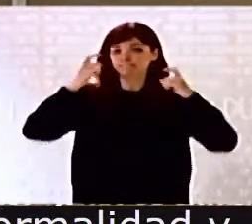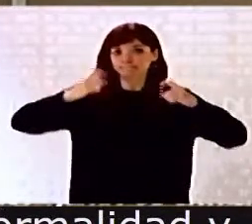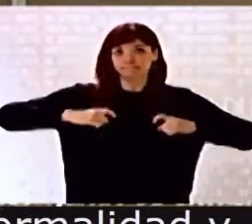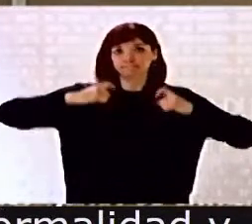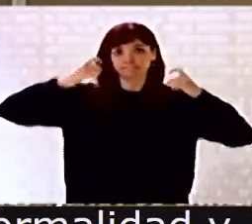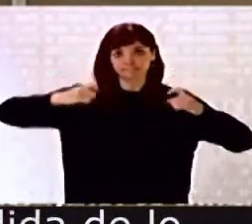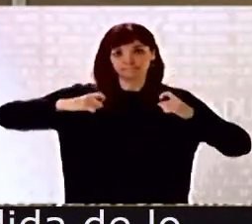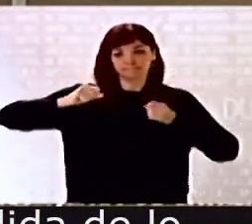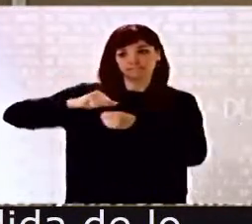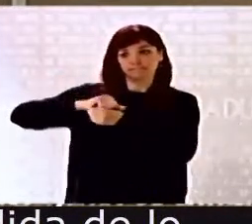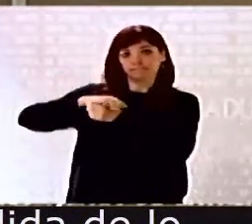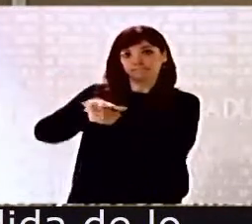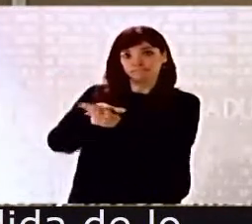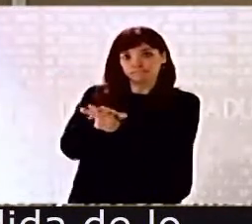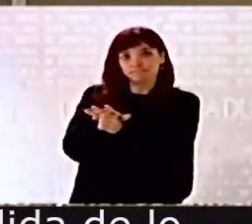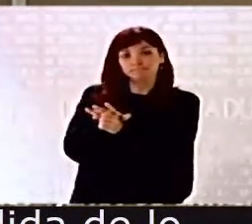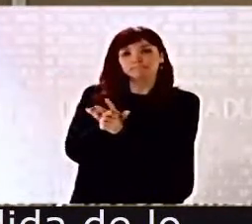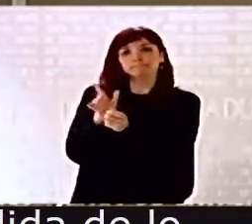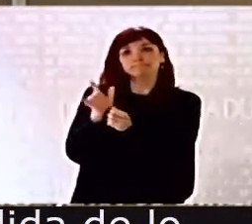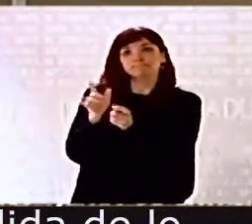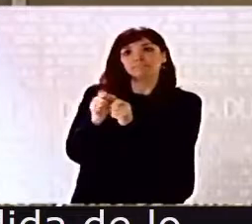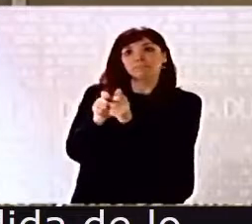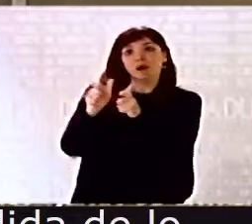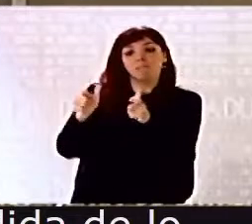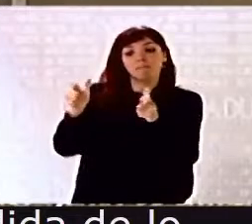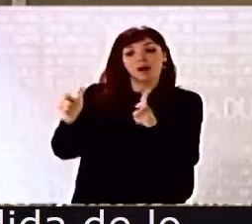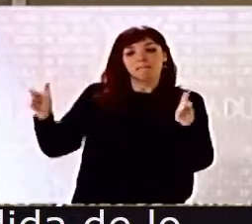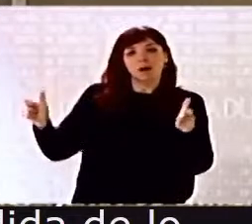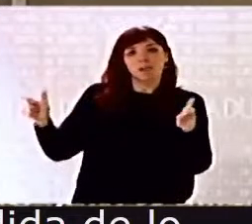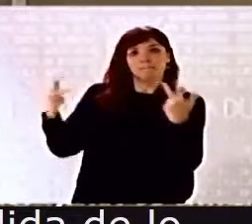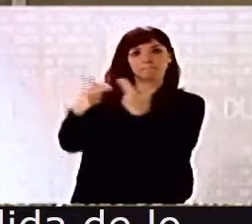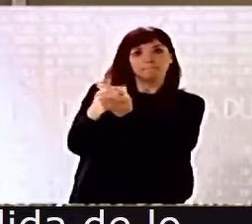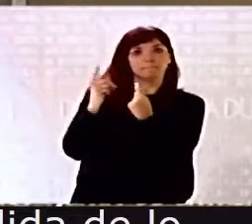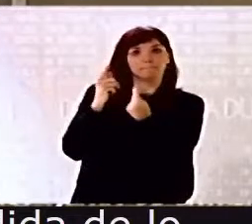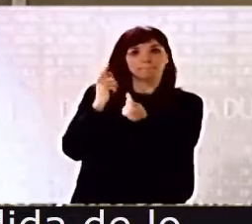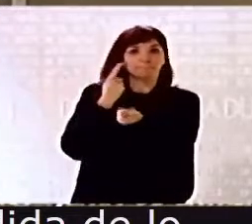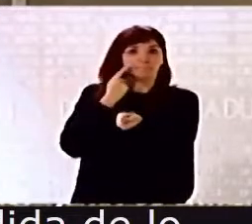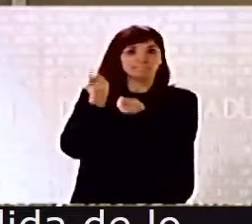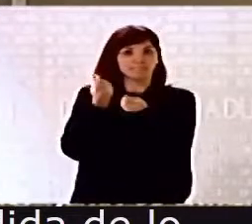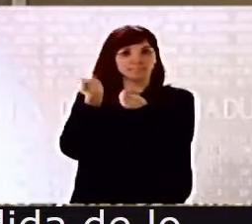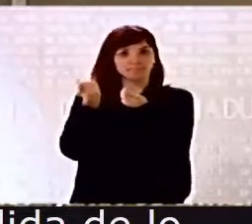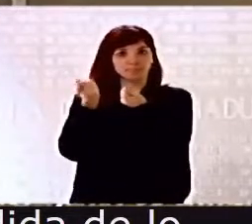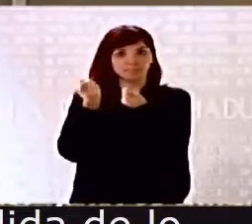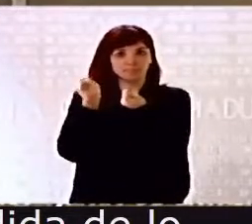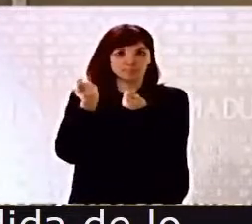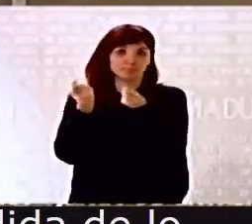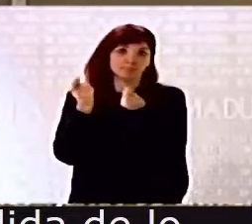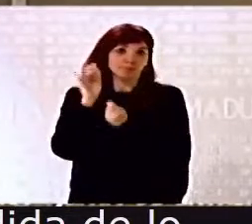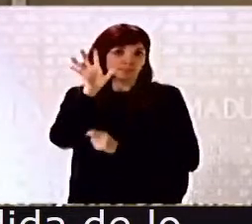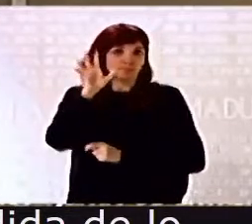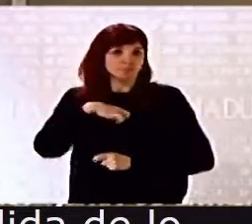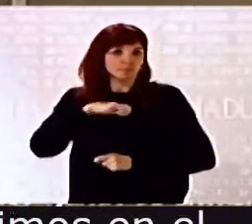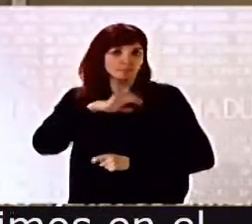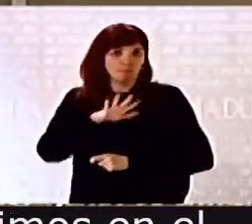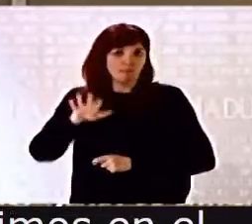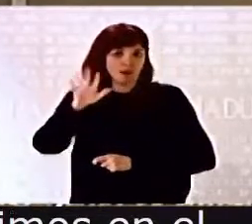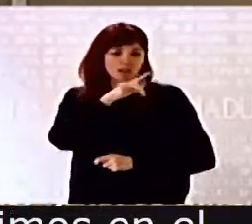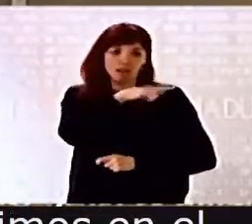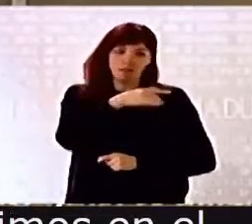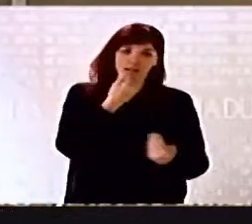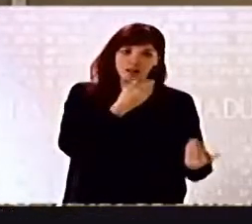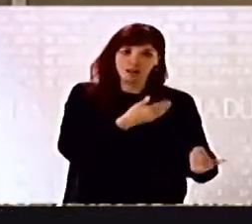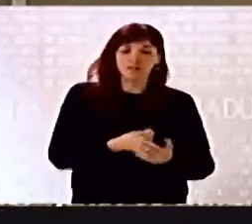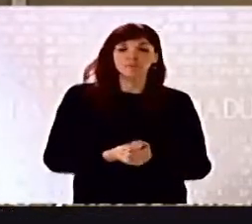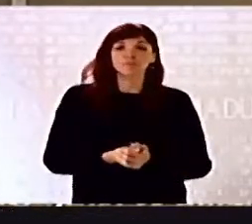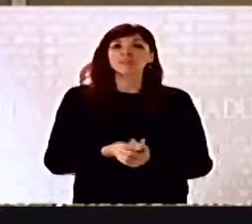contener la onda epidémica que vivimos en el país, así como a todos